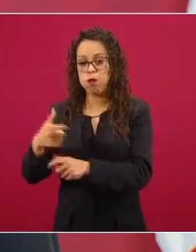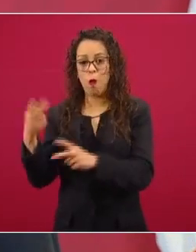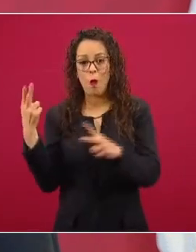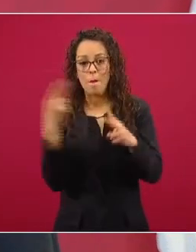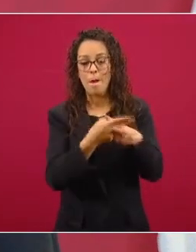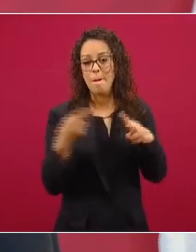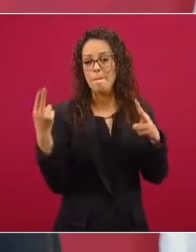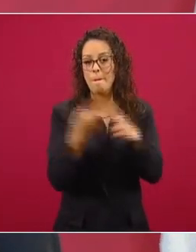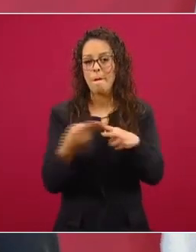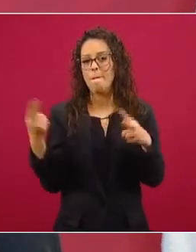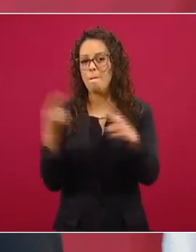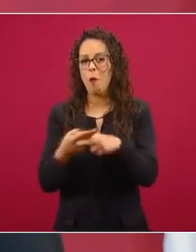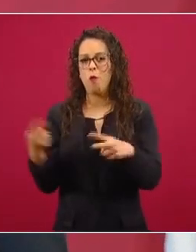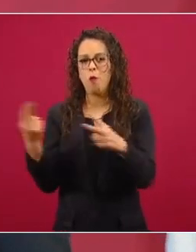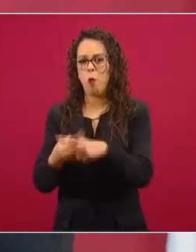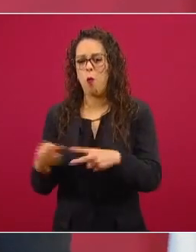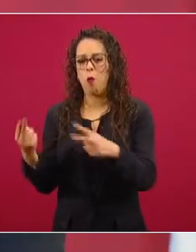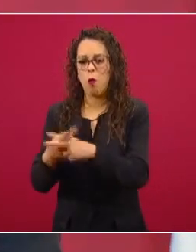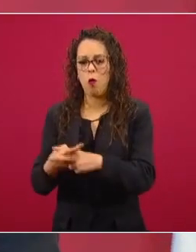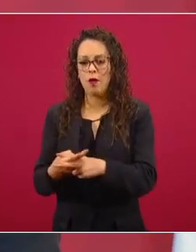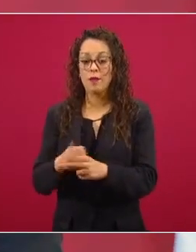y hubo esa masacre. Y al día siguiente,